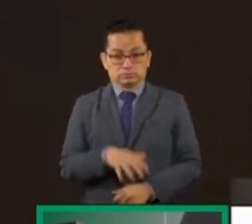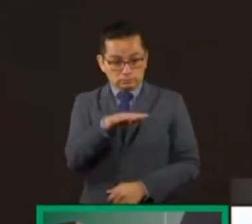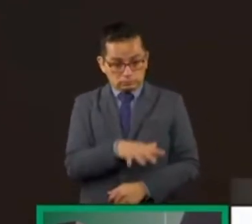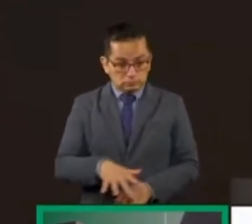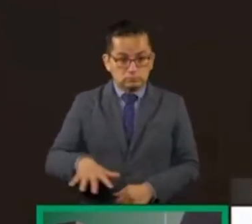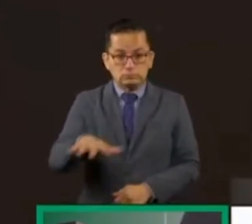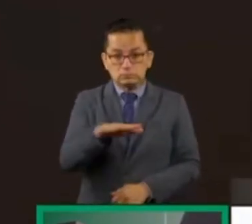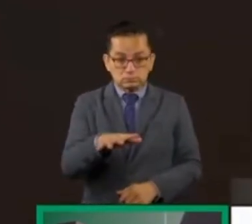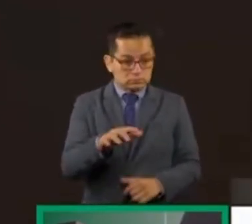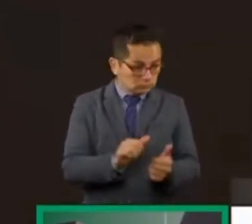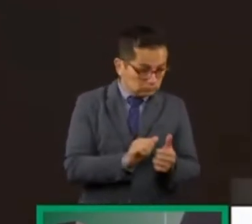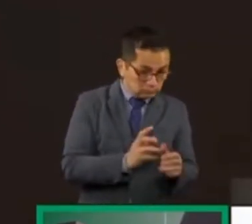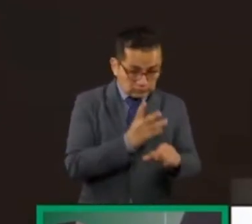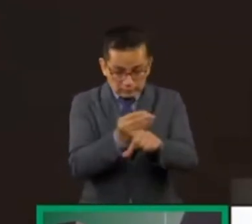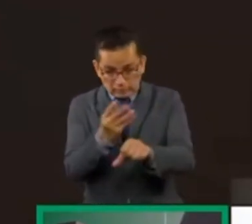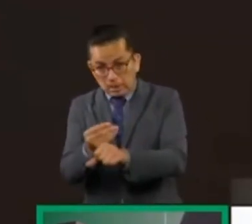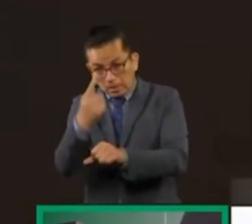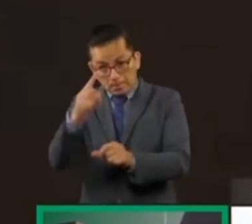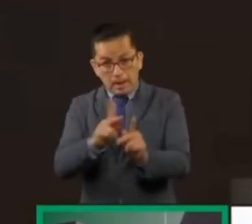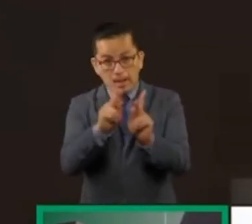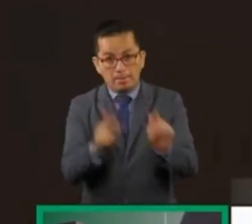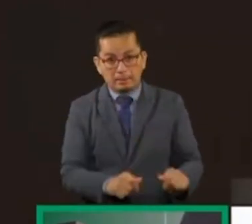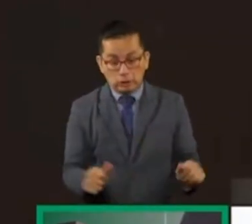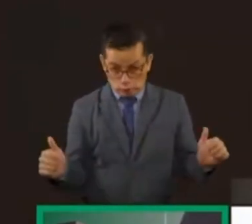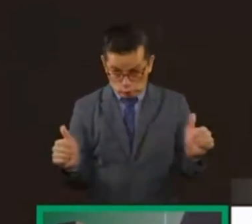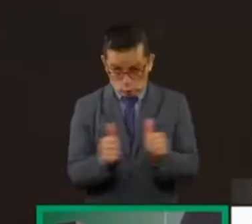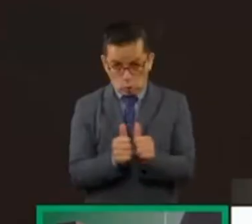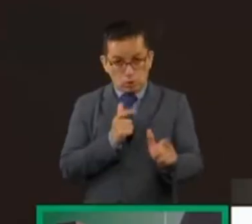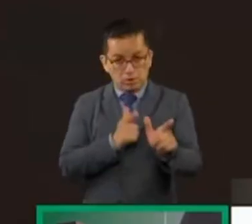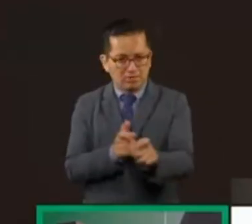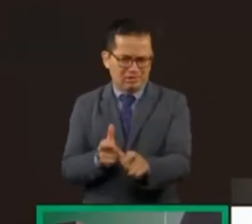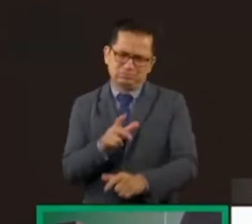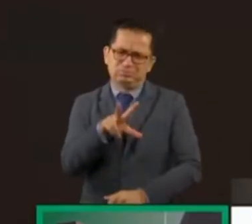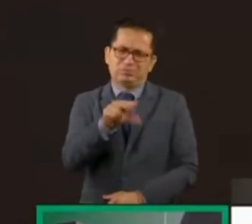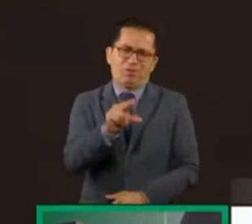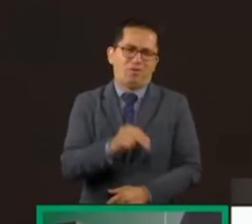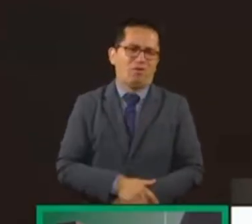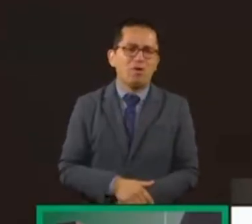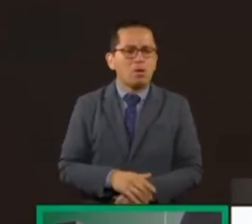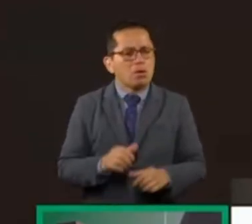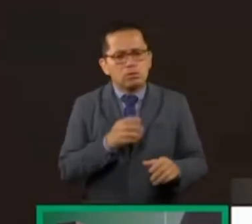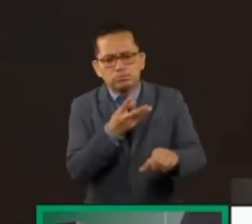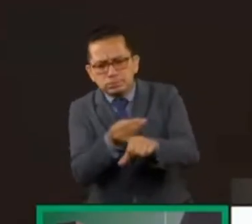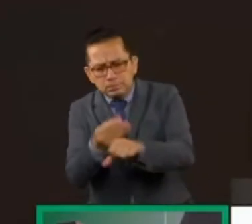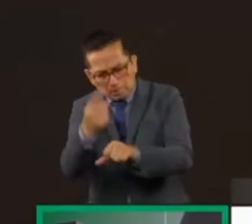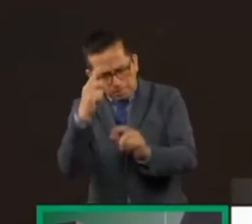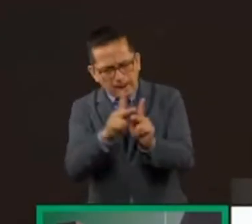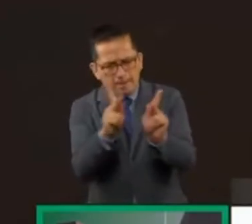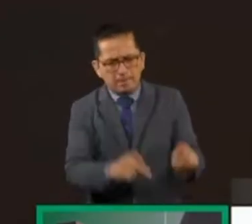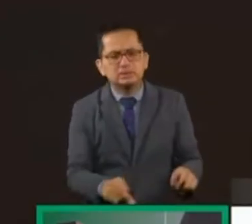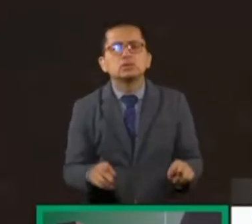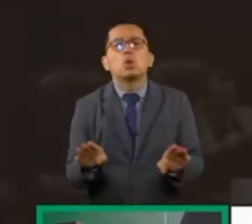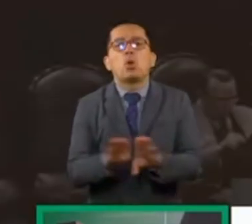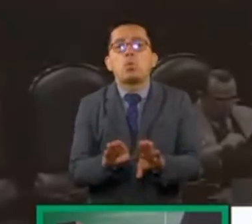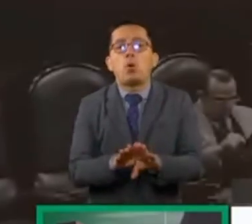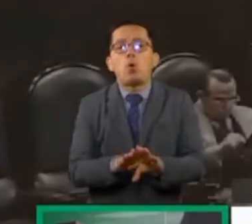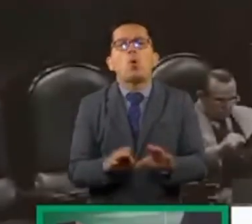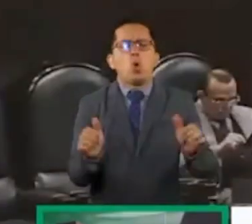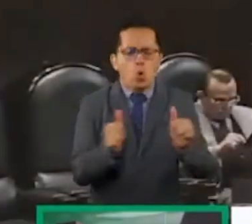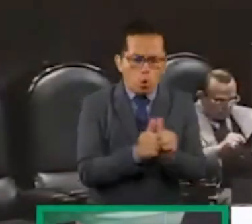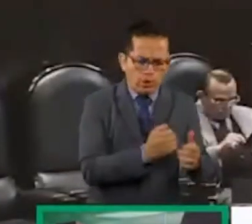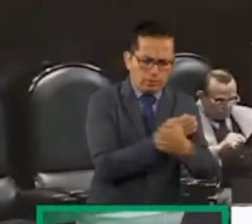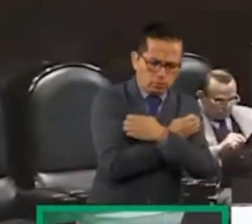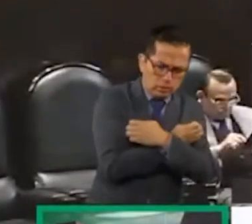con rifles, la paz se construye con oportunidades, con justicia, con educación, con policías civiles